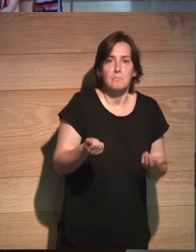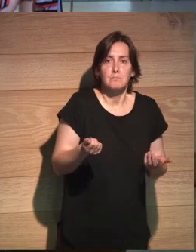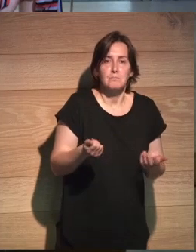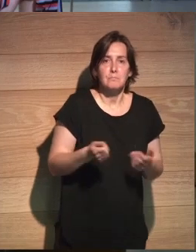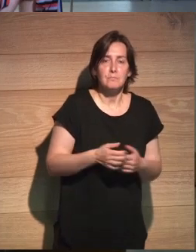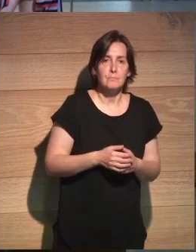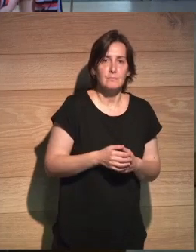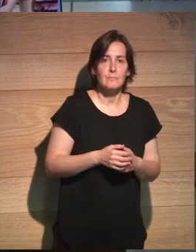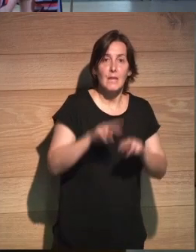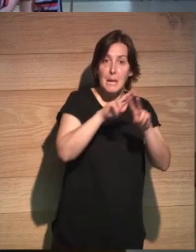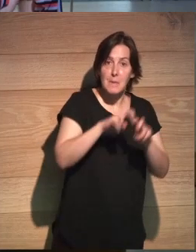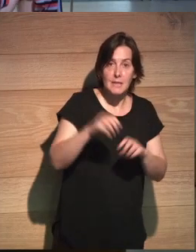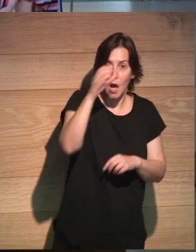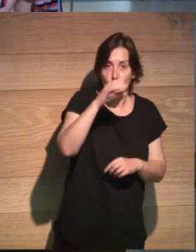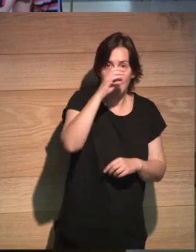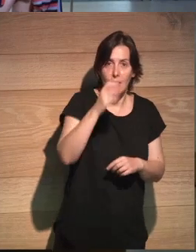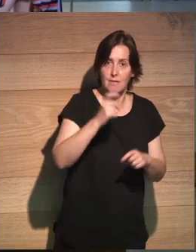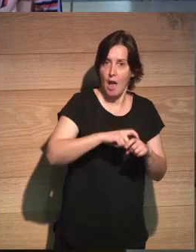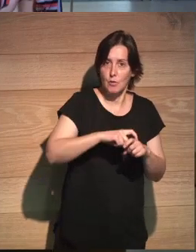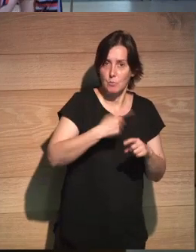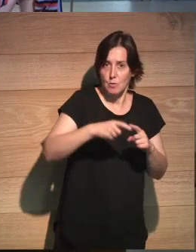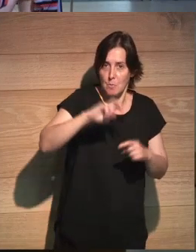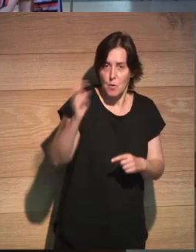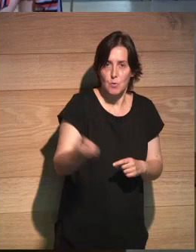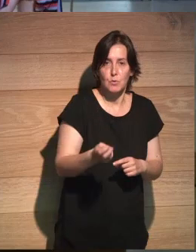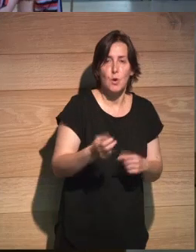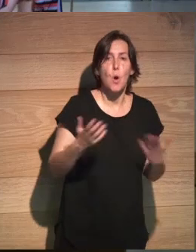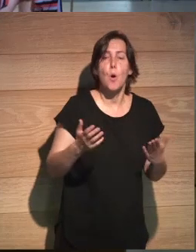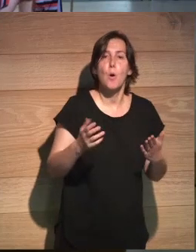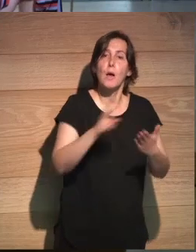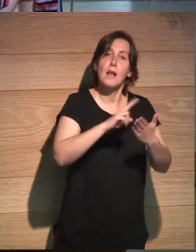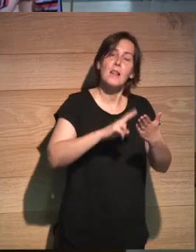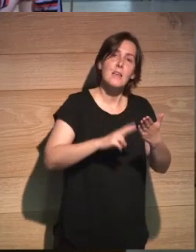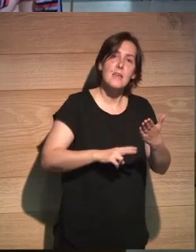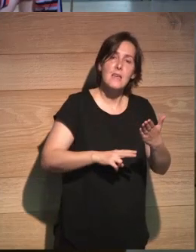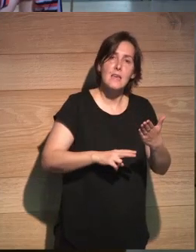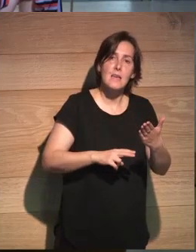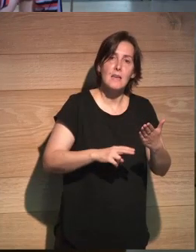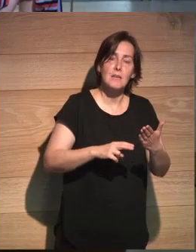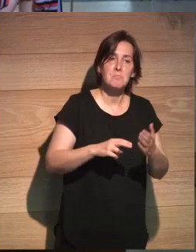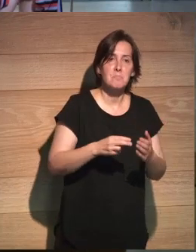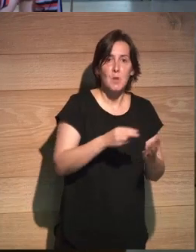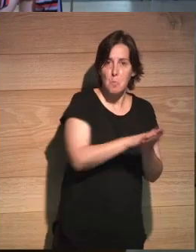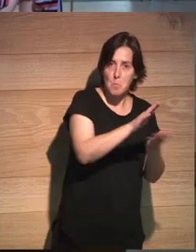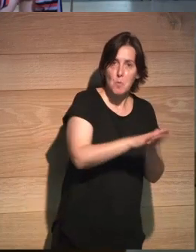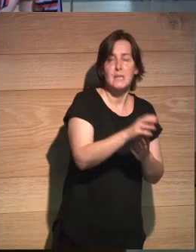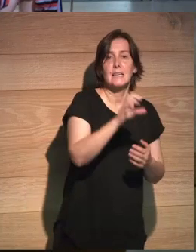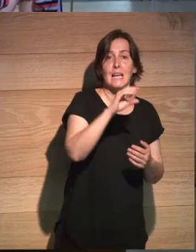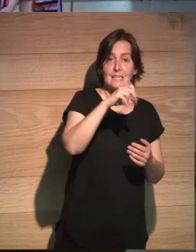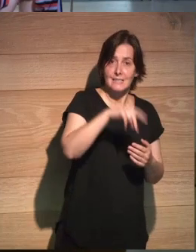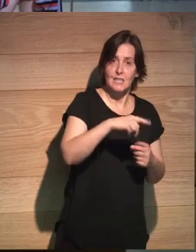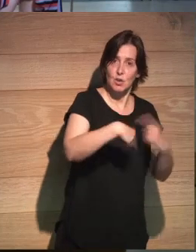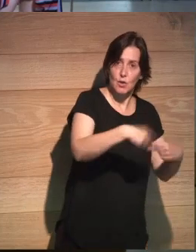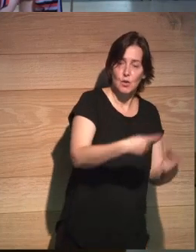comprar Investigación y Ciencia o este tipo de productos, o leer lo que publica Agencia SINC todos los días, o